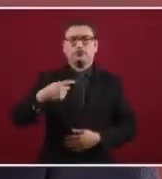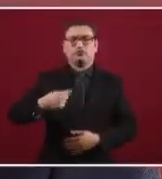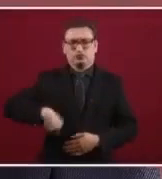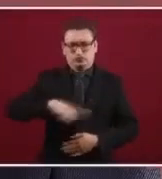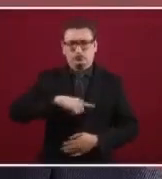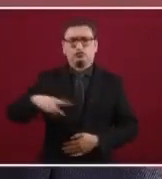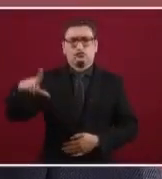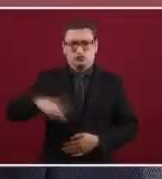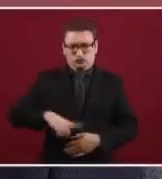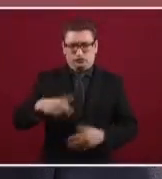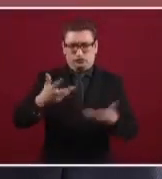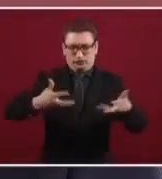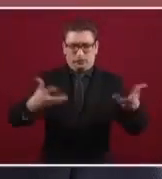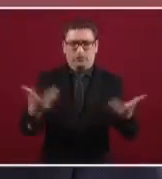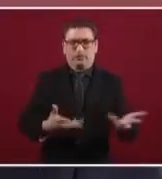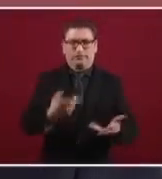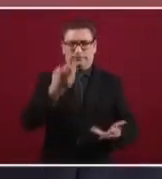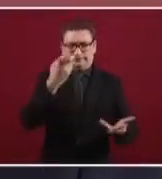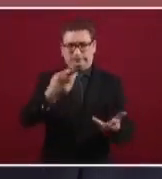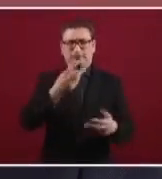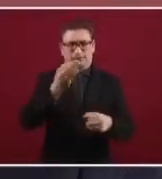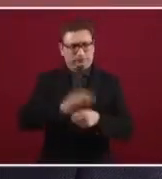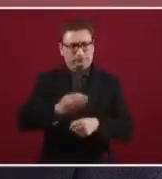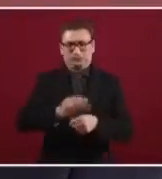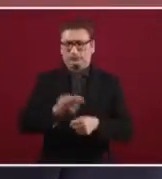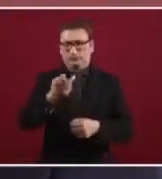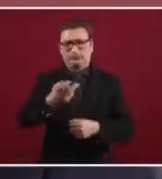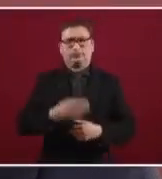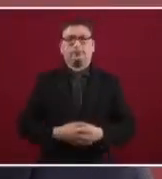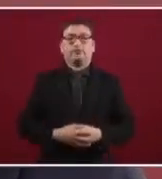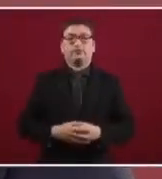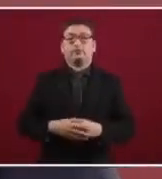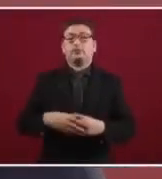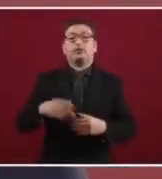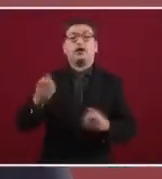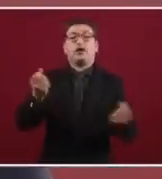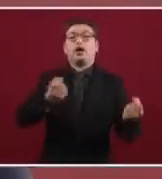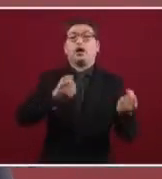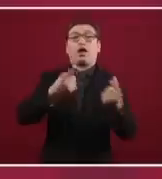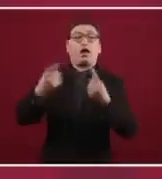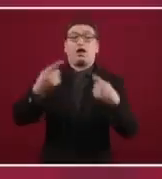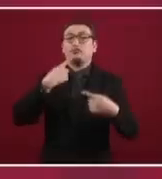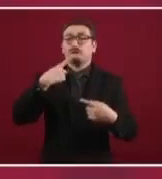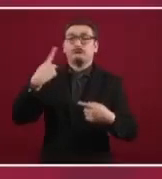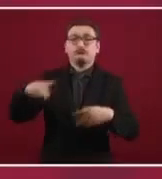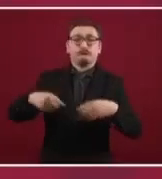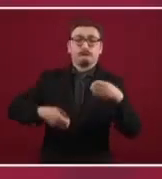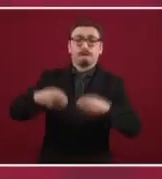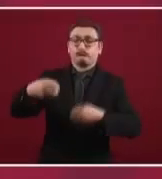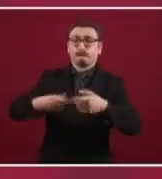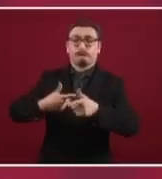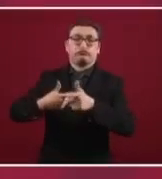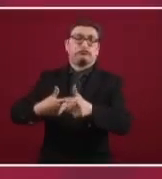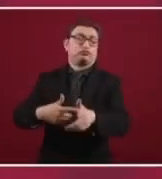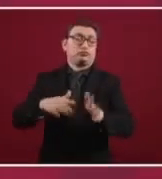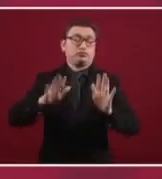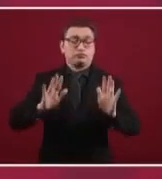que se está aplicando. Si hay denuncias en curso,